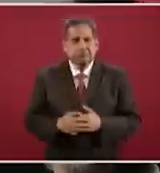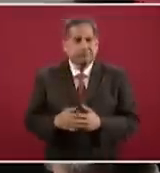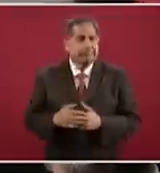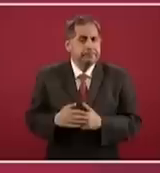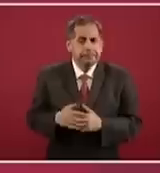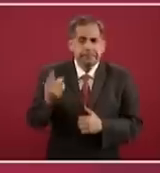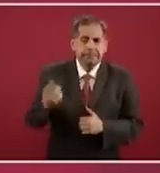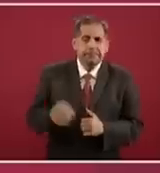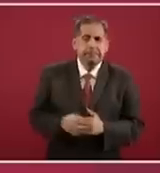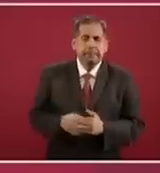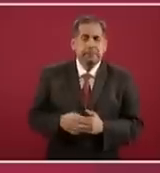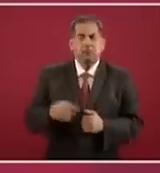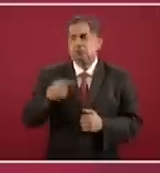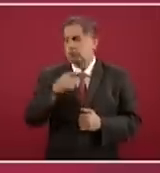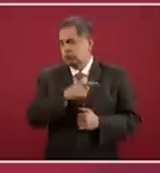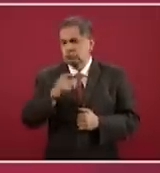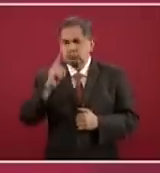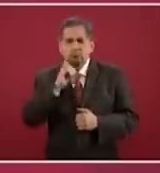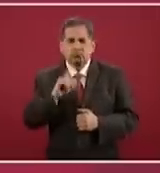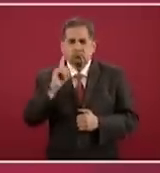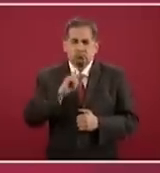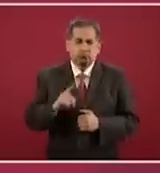porque es una mujer